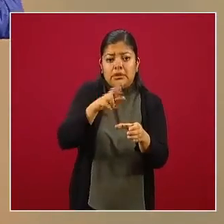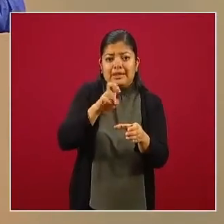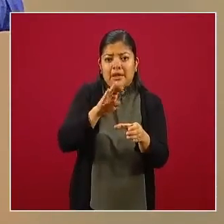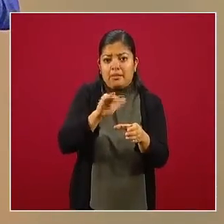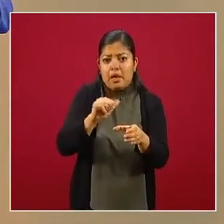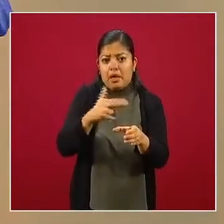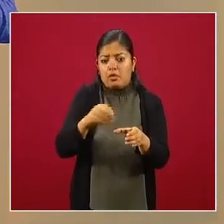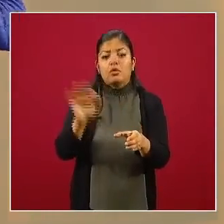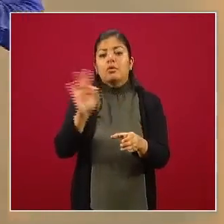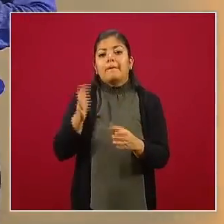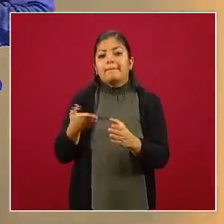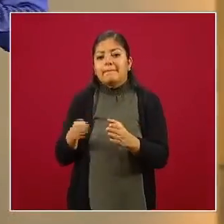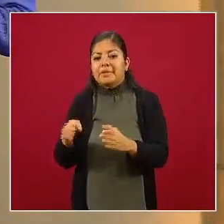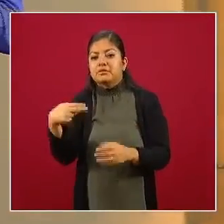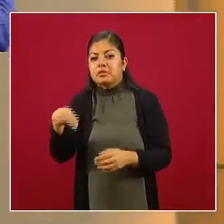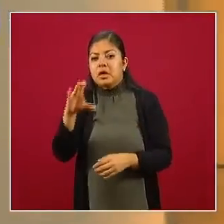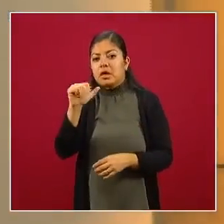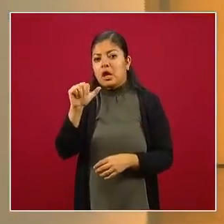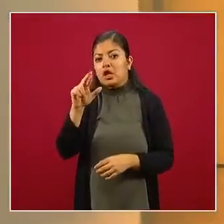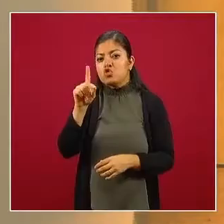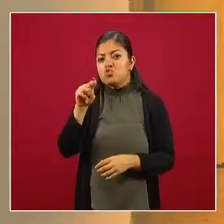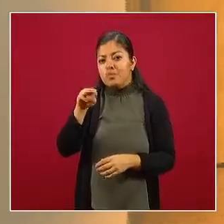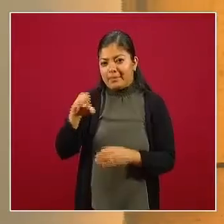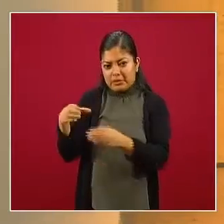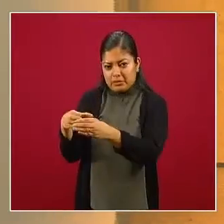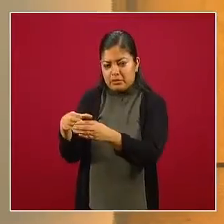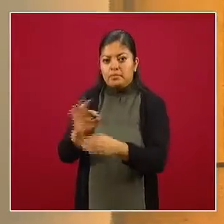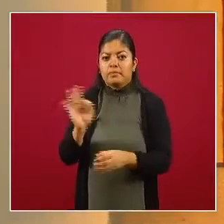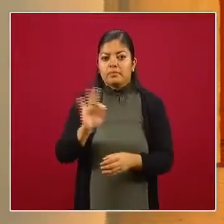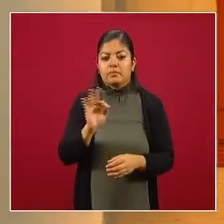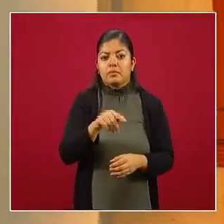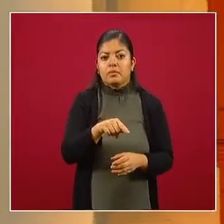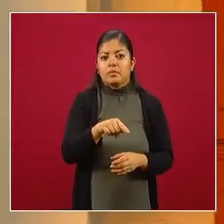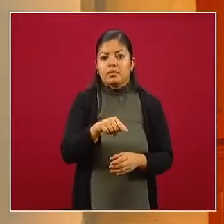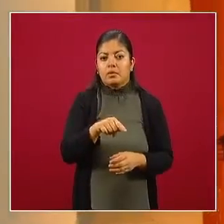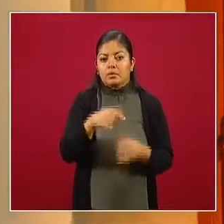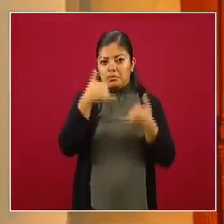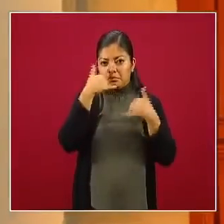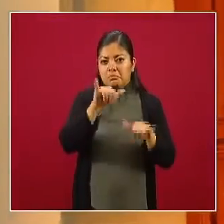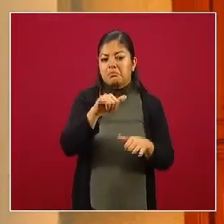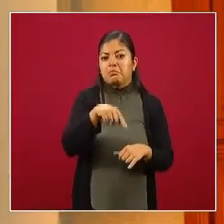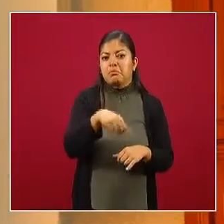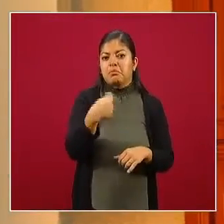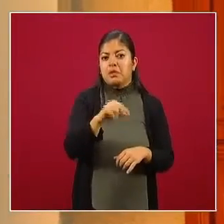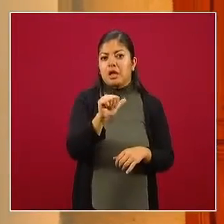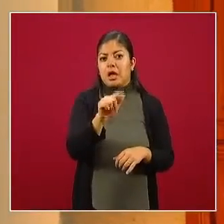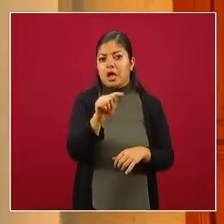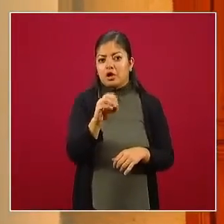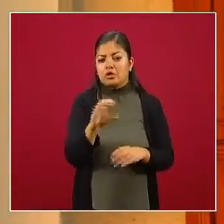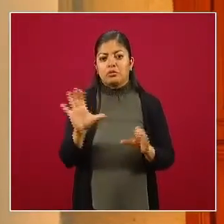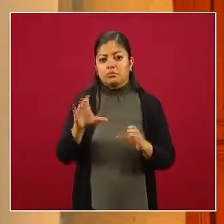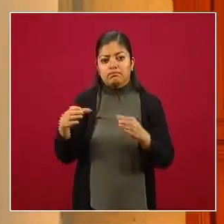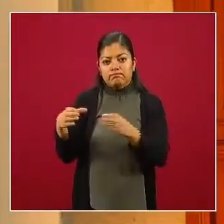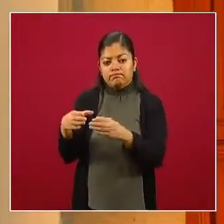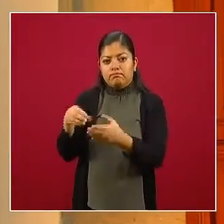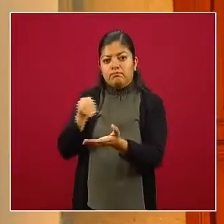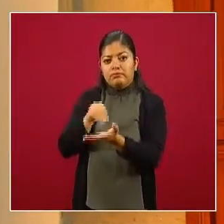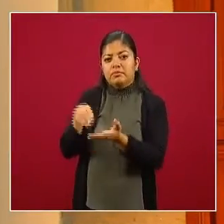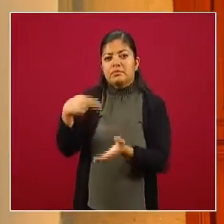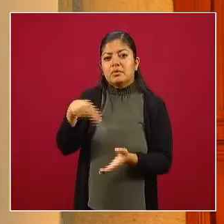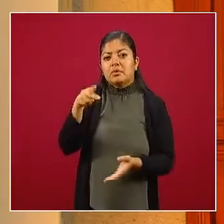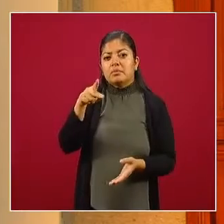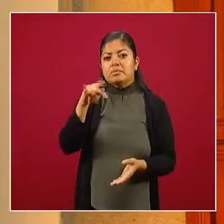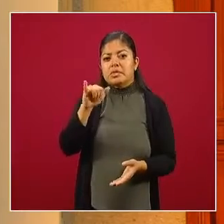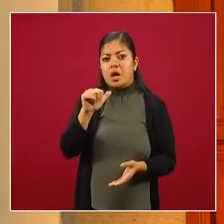llama cardumen, si son ganado bovino se llama hato, si son cerdos se llama piara.